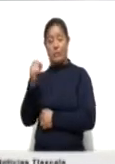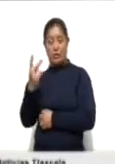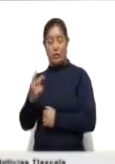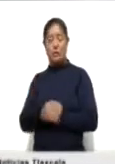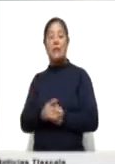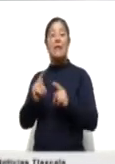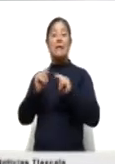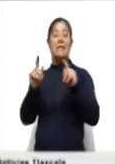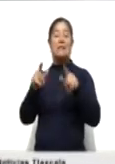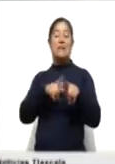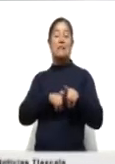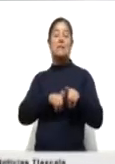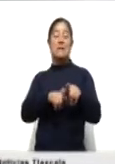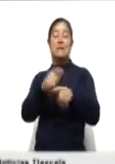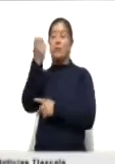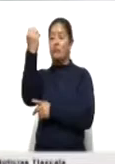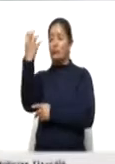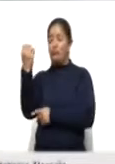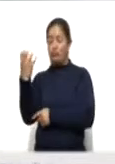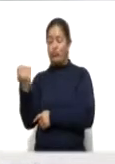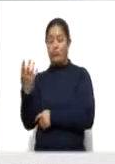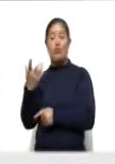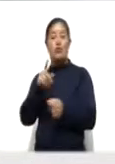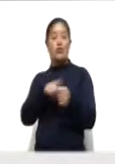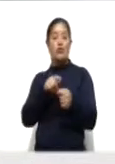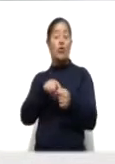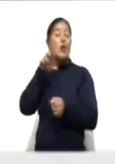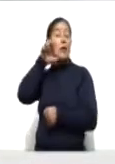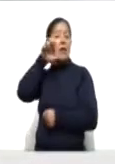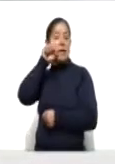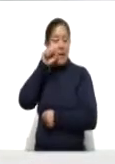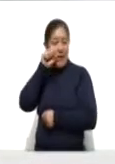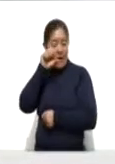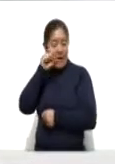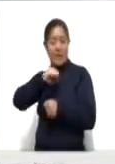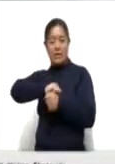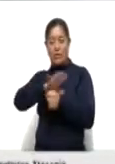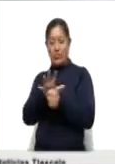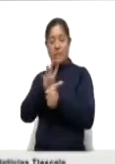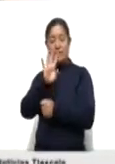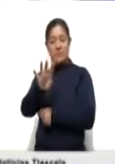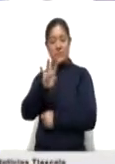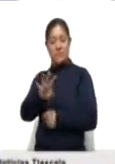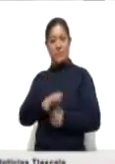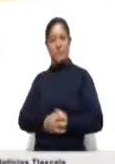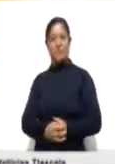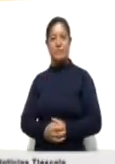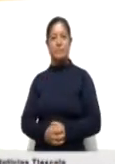Tlaxcala permanecerá en color naranja del semáforo epidemiológico de COVID-19.